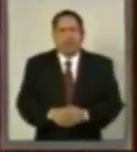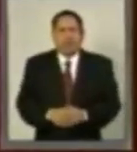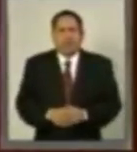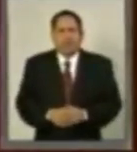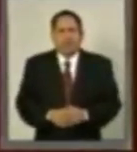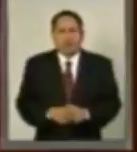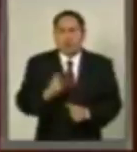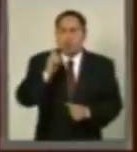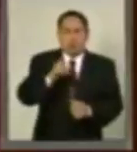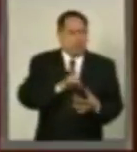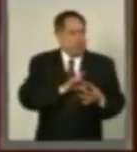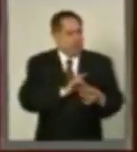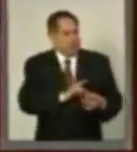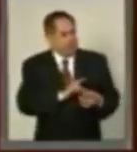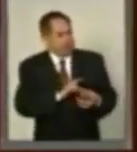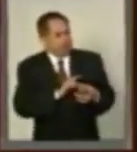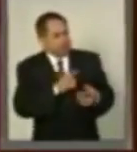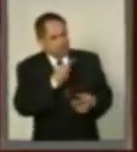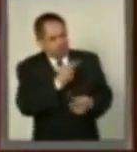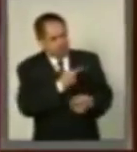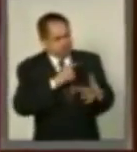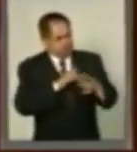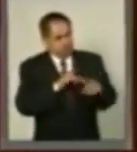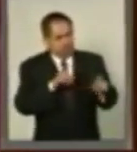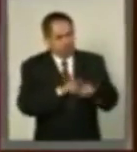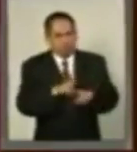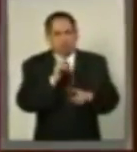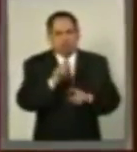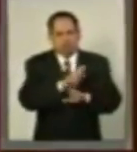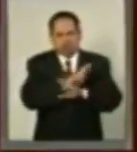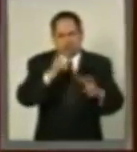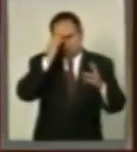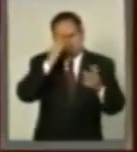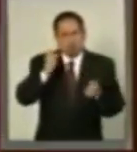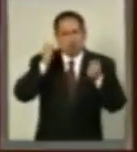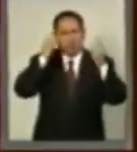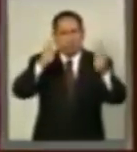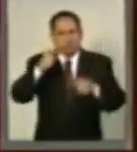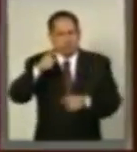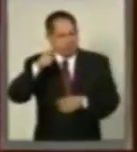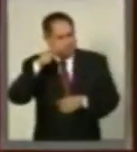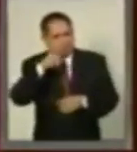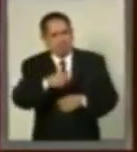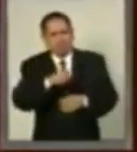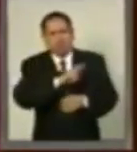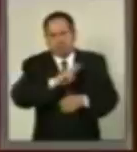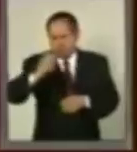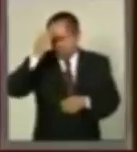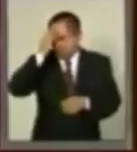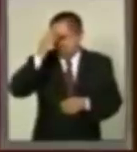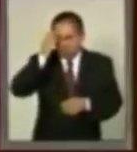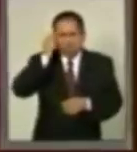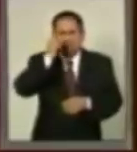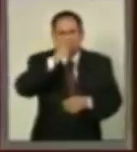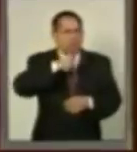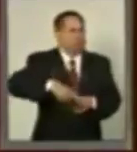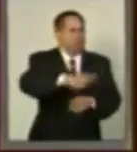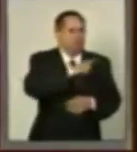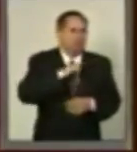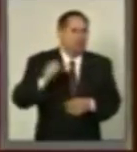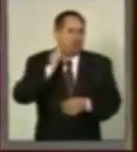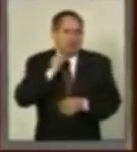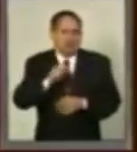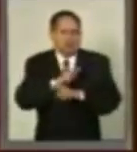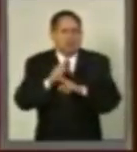Algo que nos une, secretario, y tengo que decirlo, es el reconocimiento. Ahí reconozco yo también a mis compañeros senadores